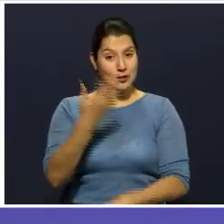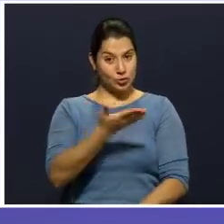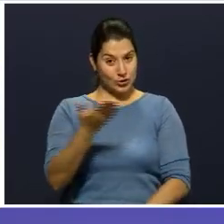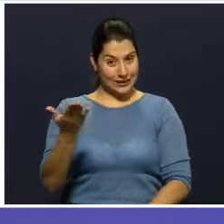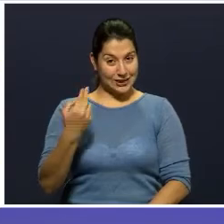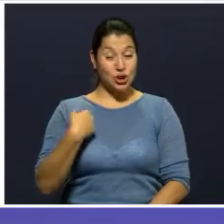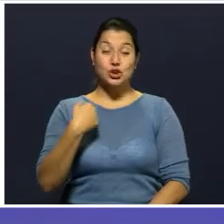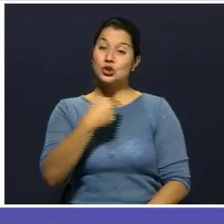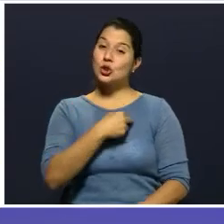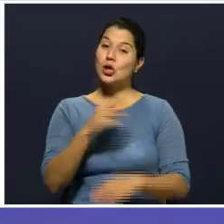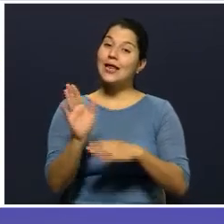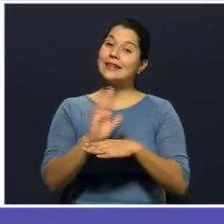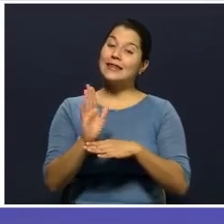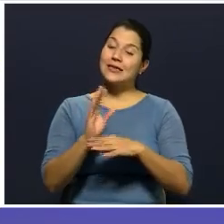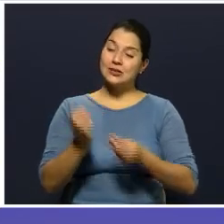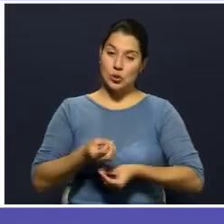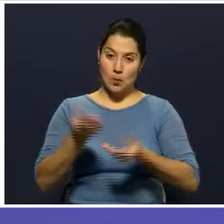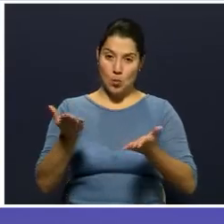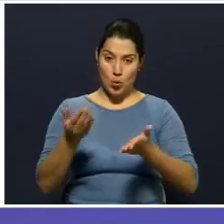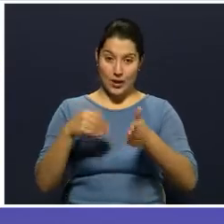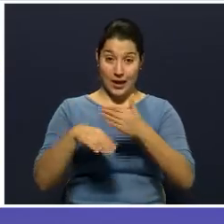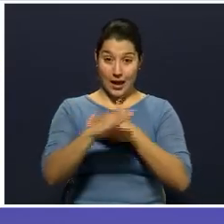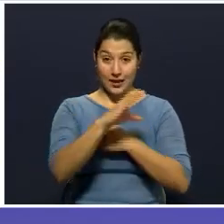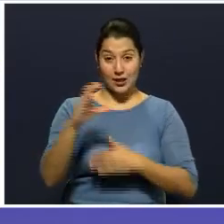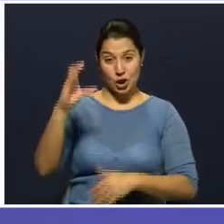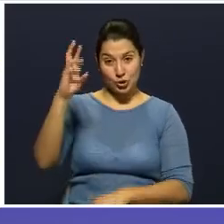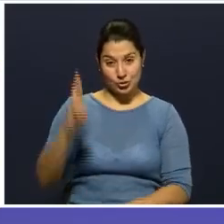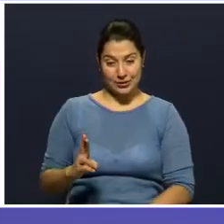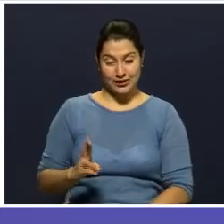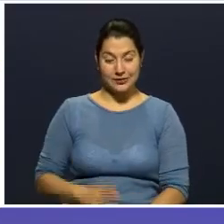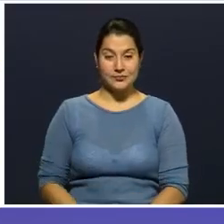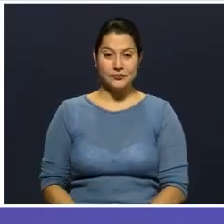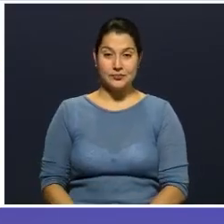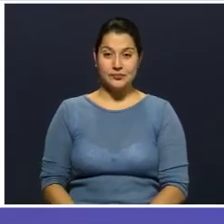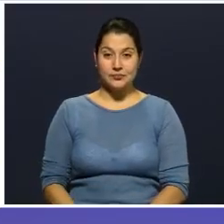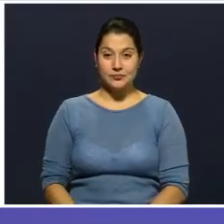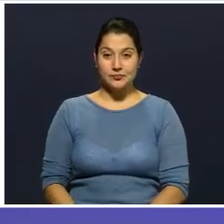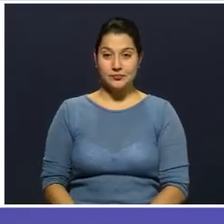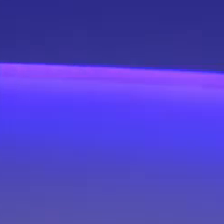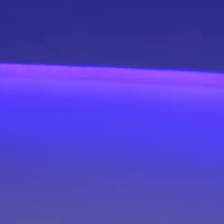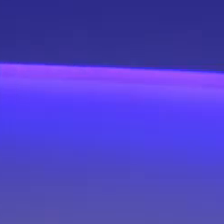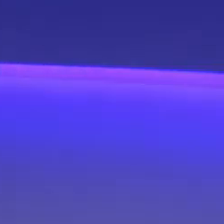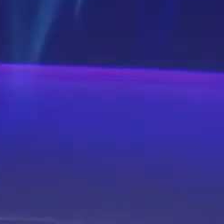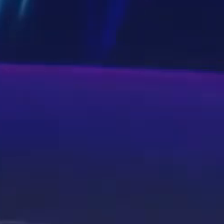usted. Somos la televisión pública de Costa Rica.